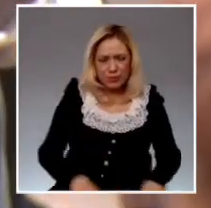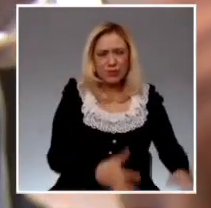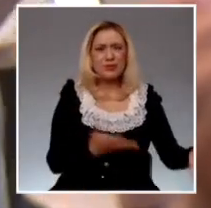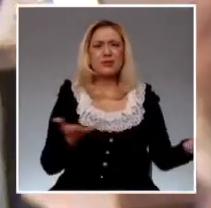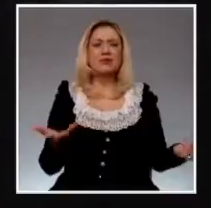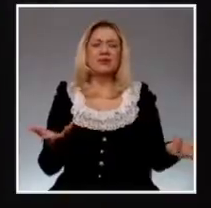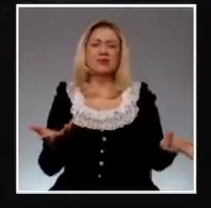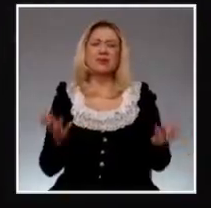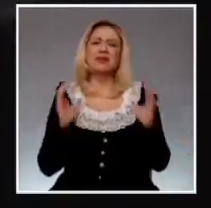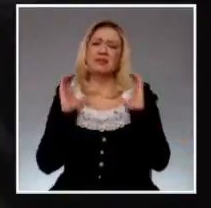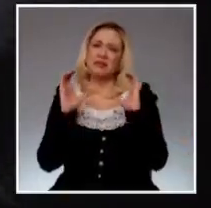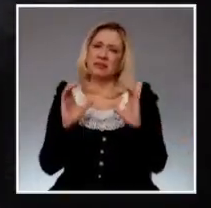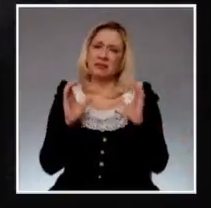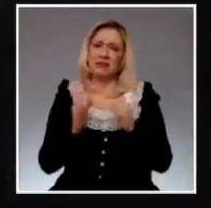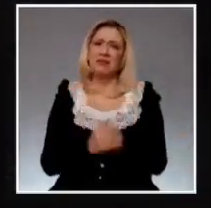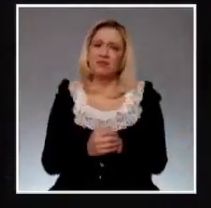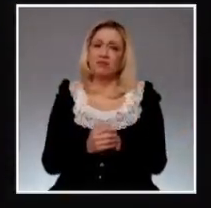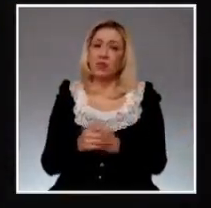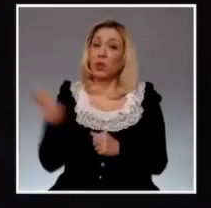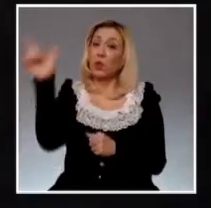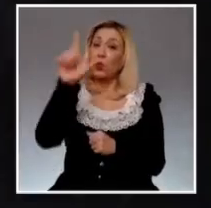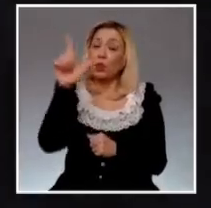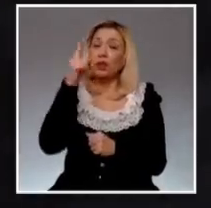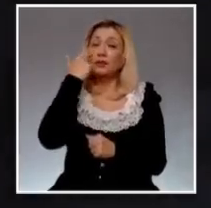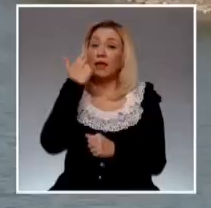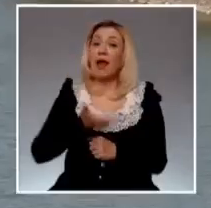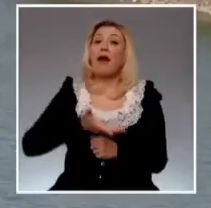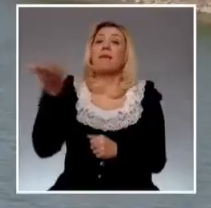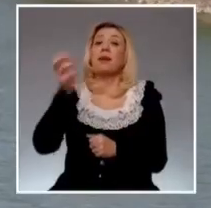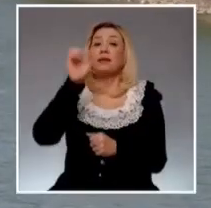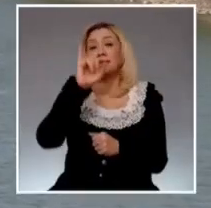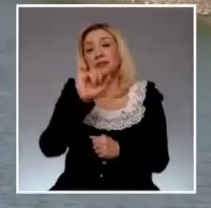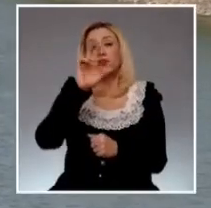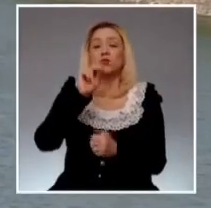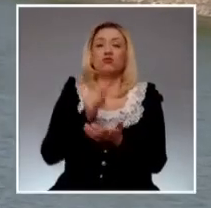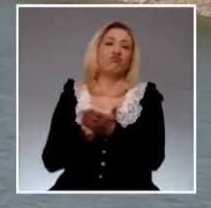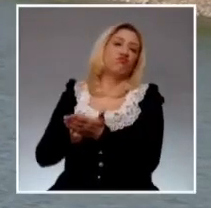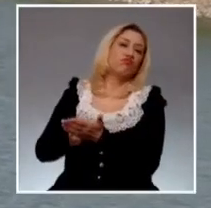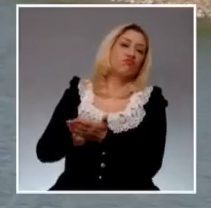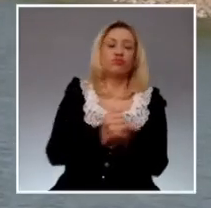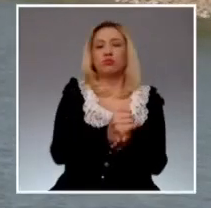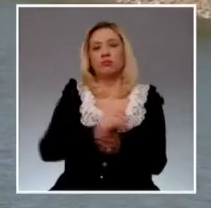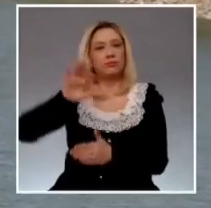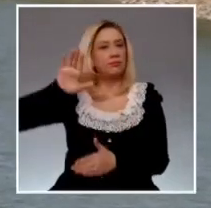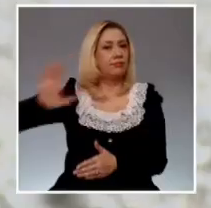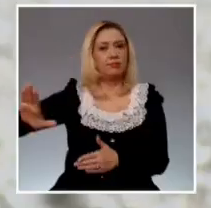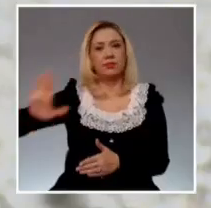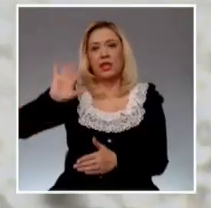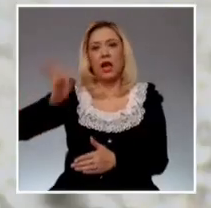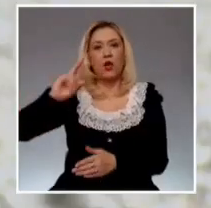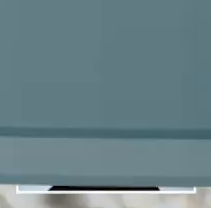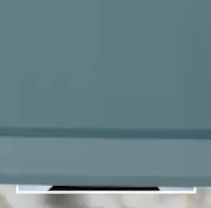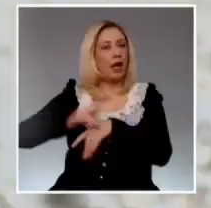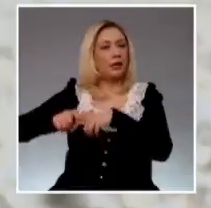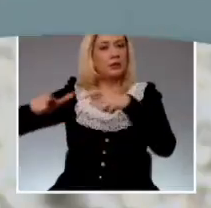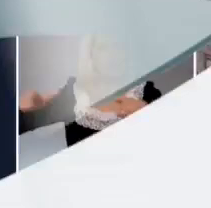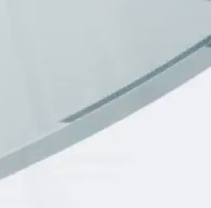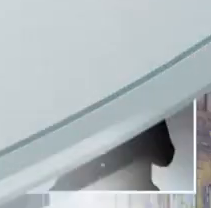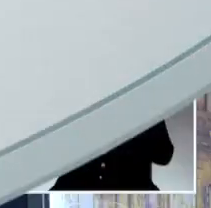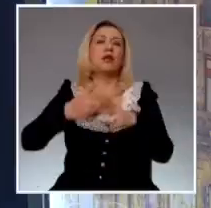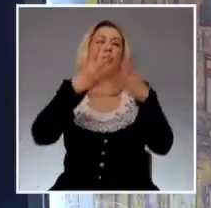se determinará si se concede la suspensión definitiva hasta que se resuelva el fondo del asunto.